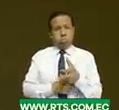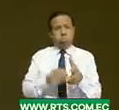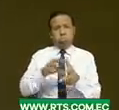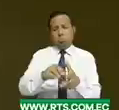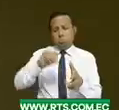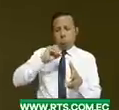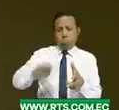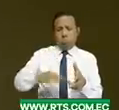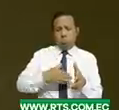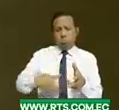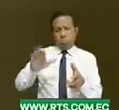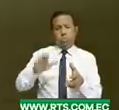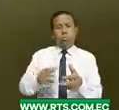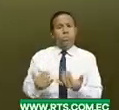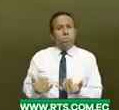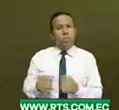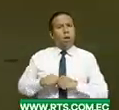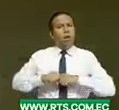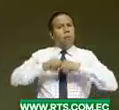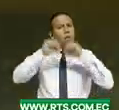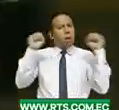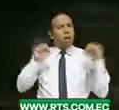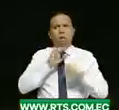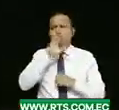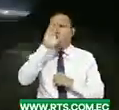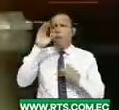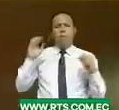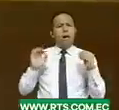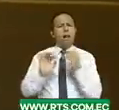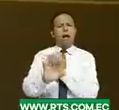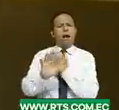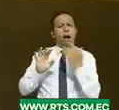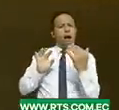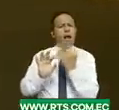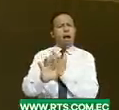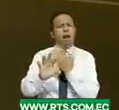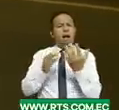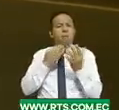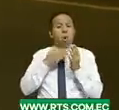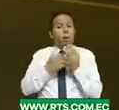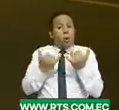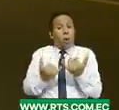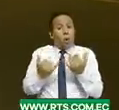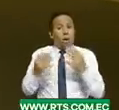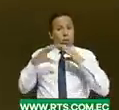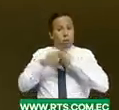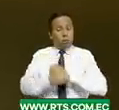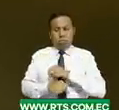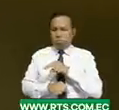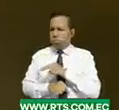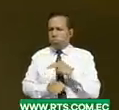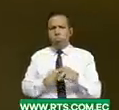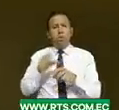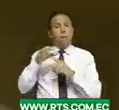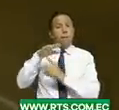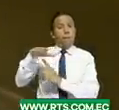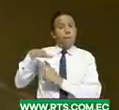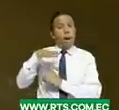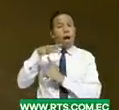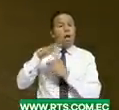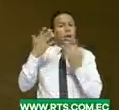de la mañana y tarde. De que como pueden observar a esa hora salen las personas del parque de realizar las jornadas de deporte,